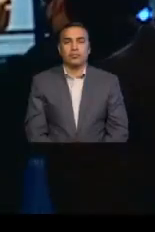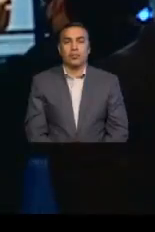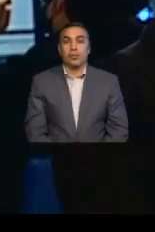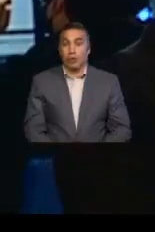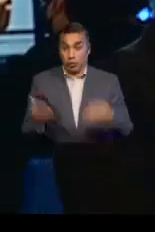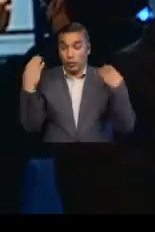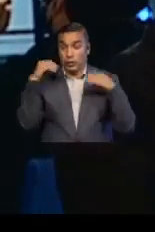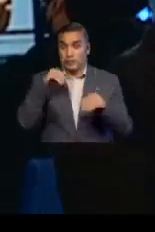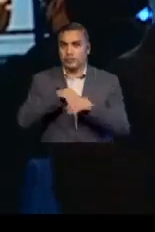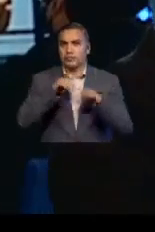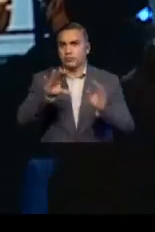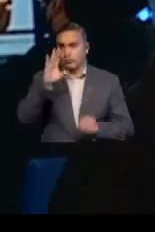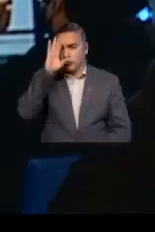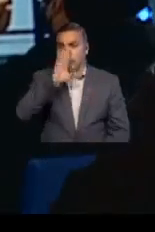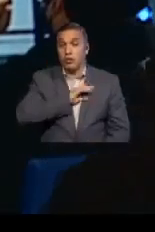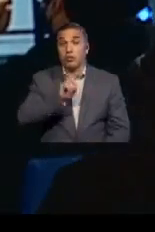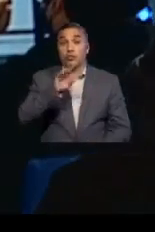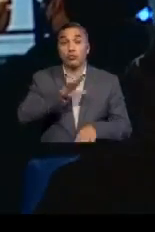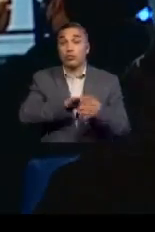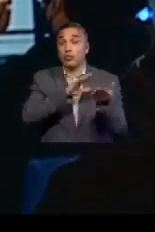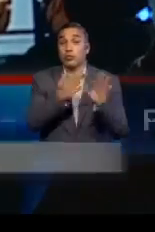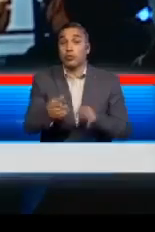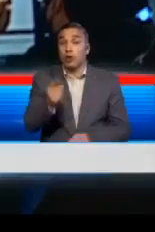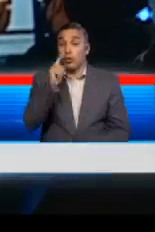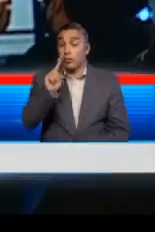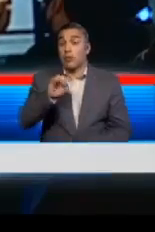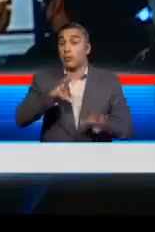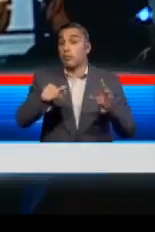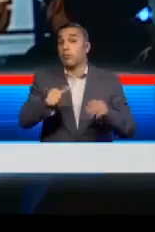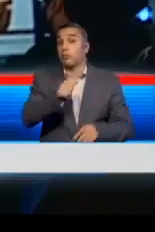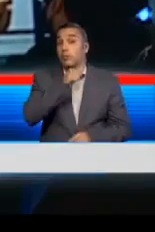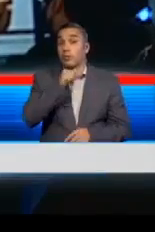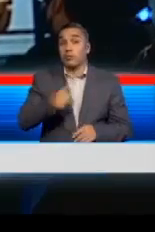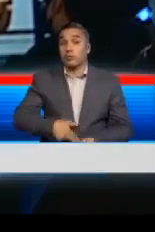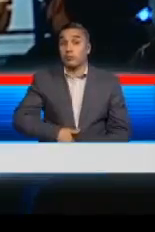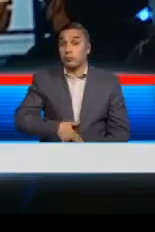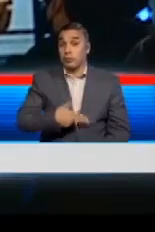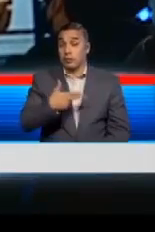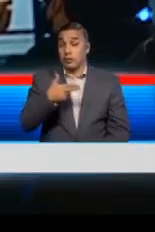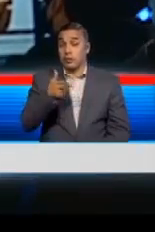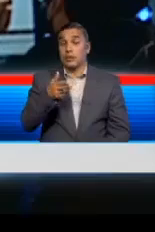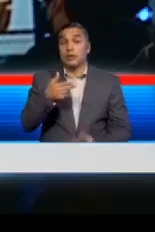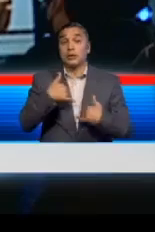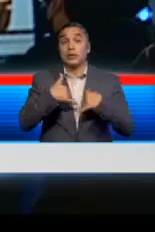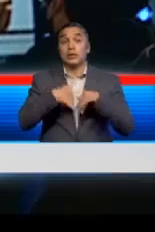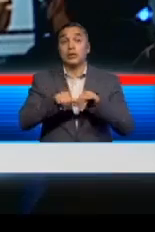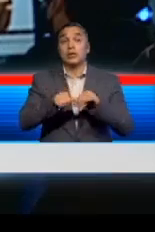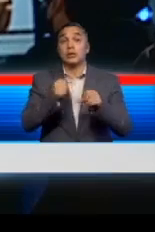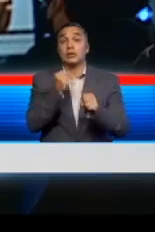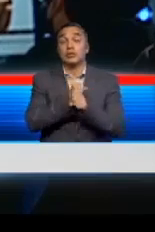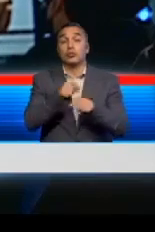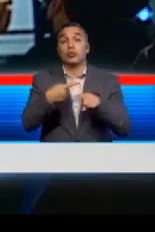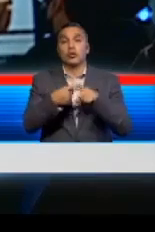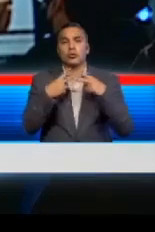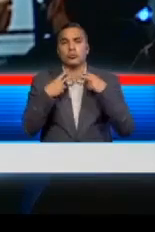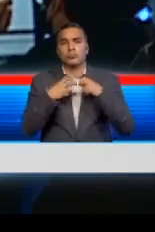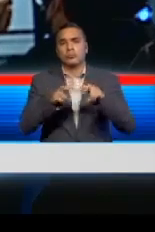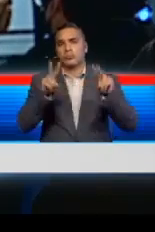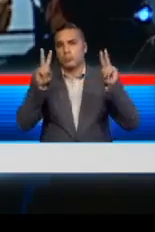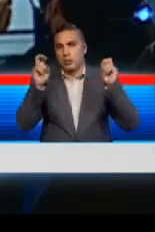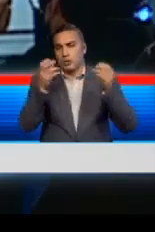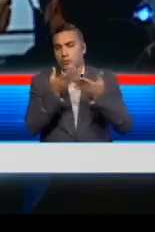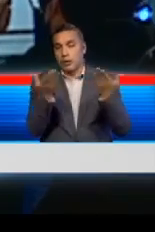En Guayaquil, el policía que provocó la muerte de un presunto asaltante con su arma de dotación continuará en servicio mientras se investigue el